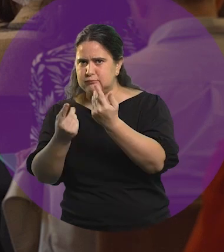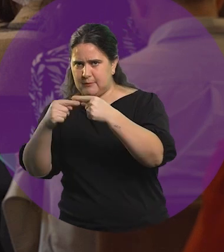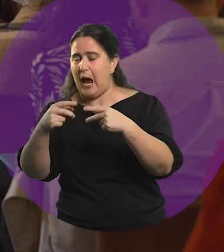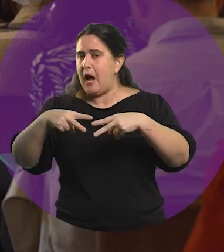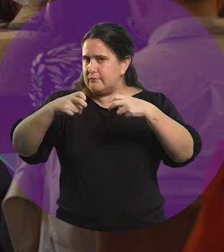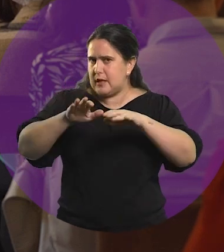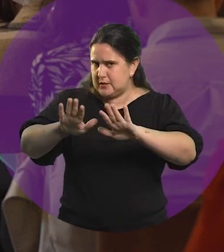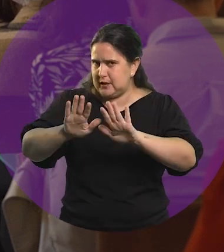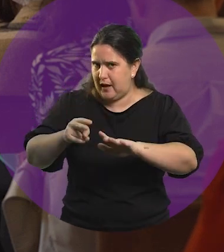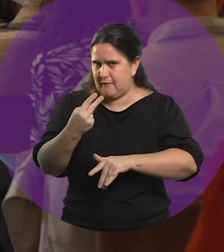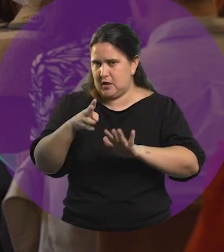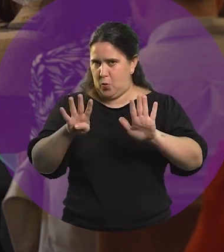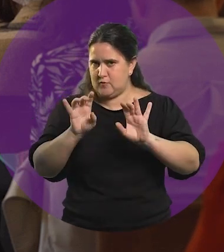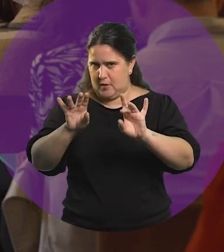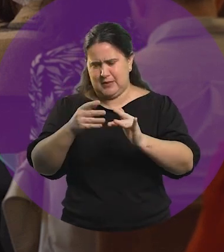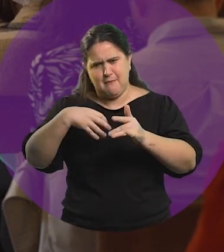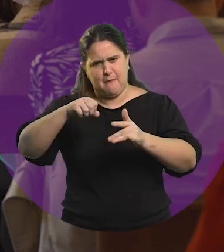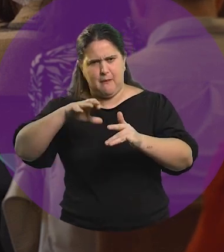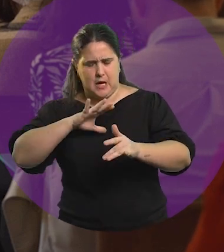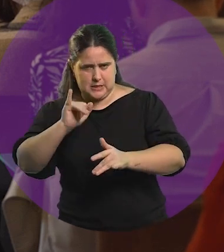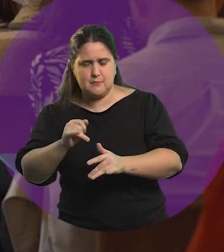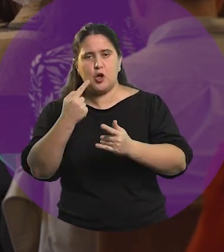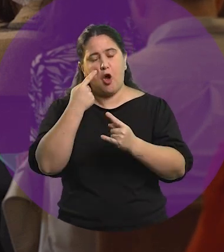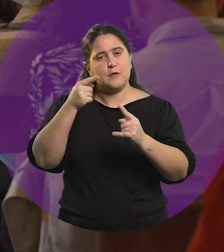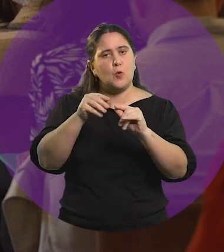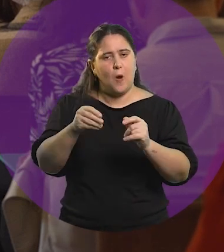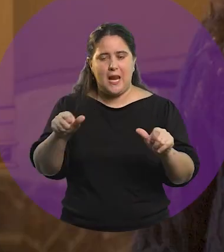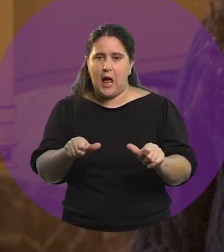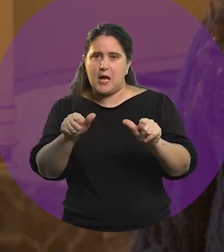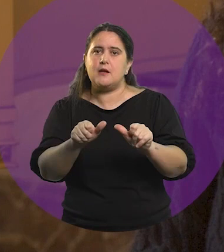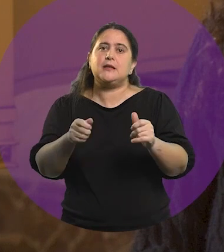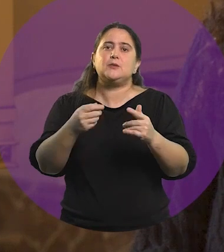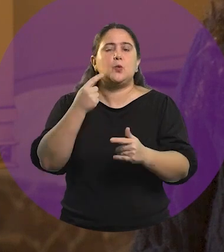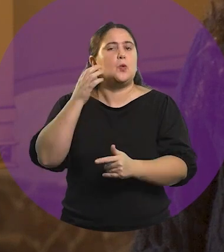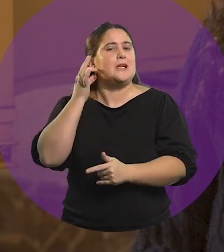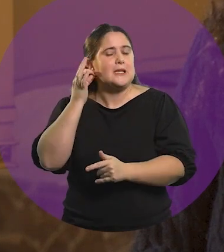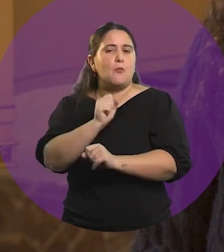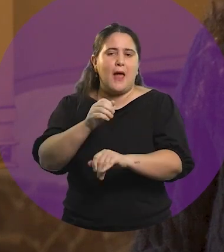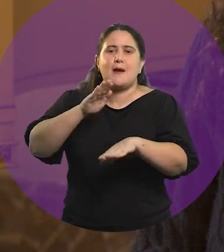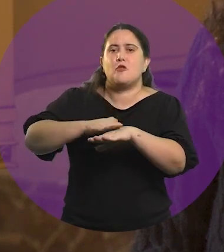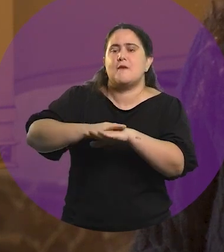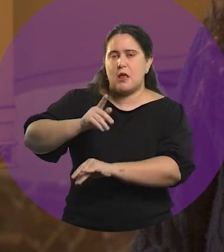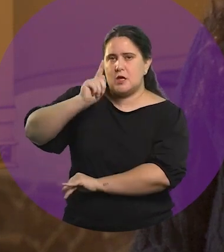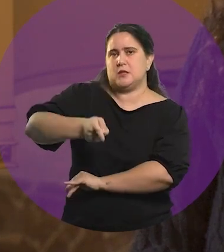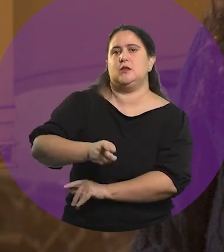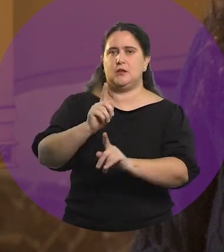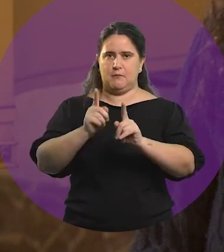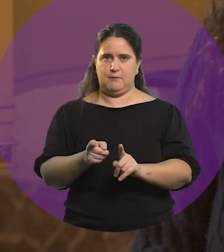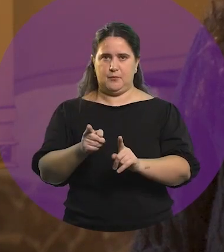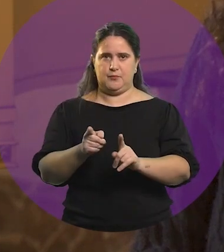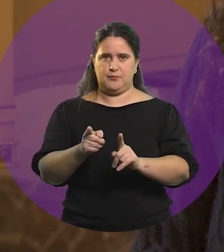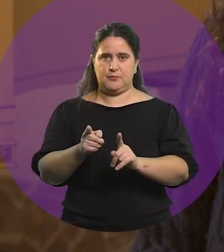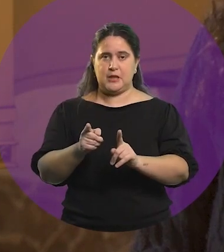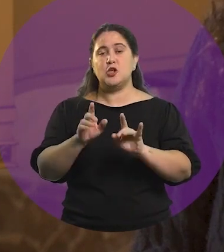son las que analizamos acá, las 29 que analizamos, buscamos activamente que las niñas tomen roles de responsabilidad y toma de decisión,